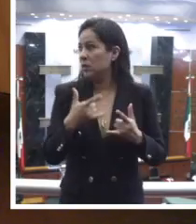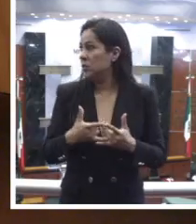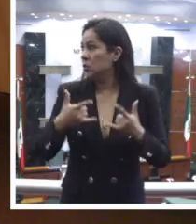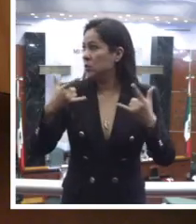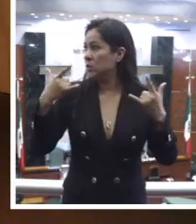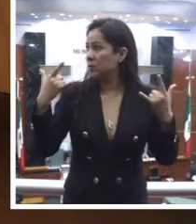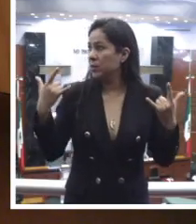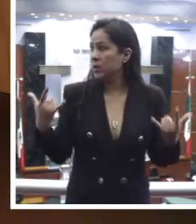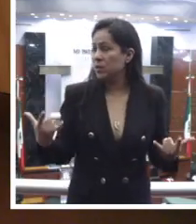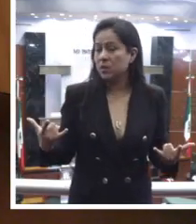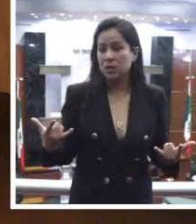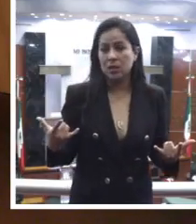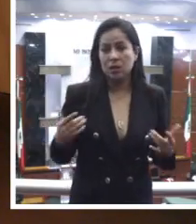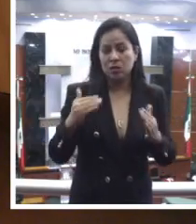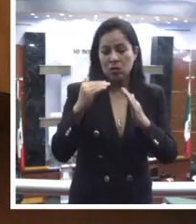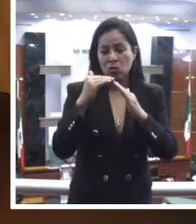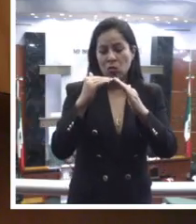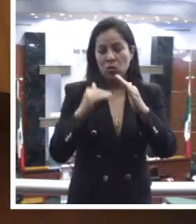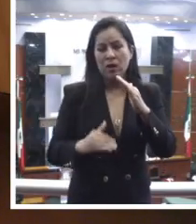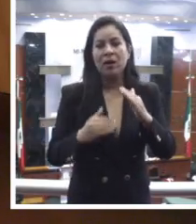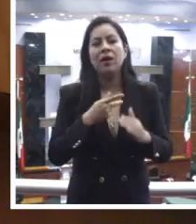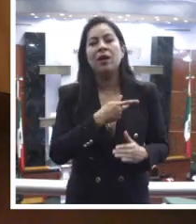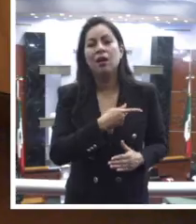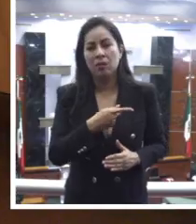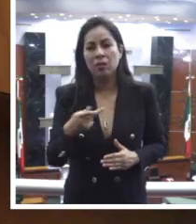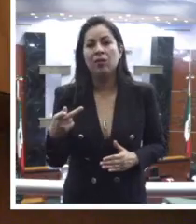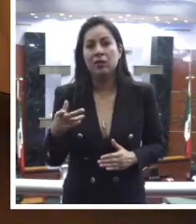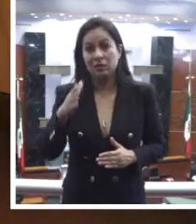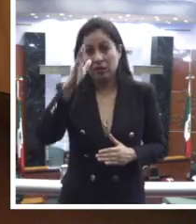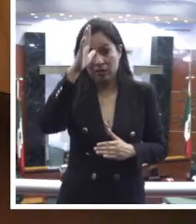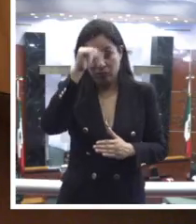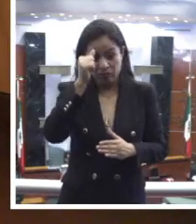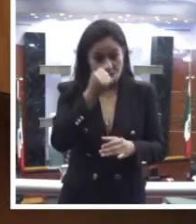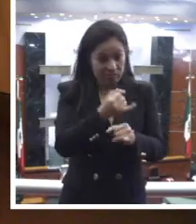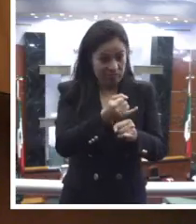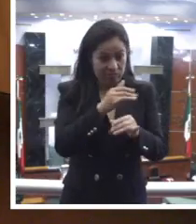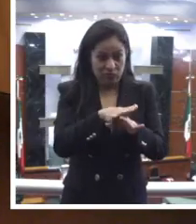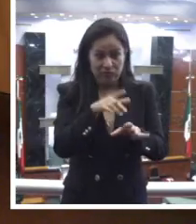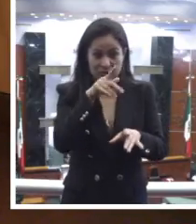históricamente disminuyó la pobreza, de acuerdo a datos de Coneval,